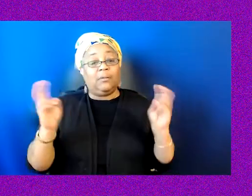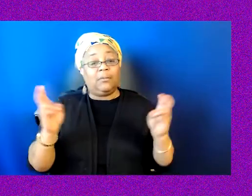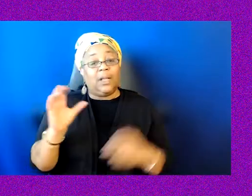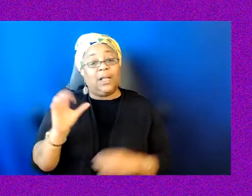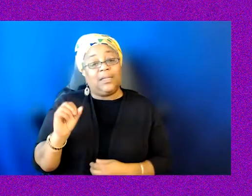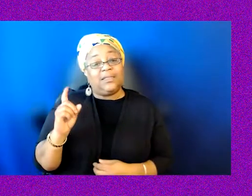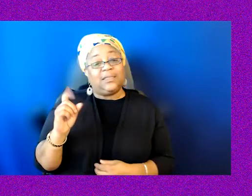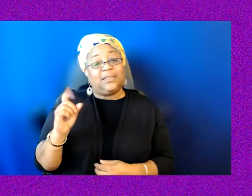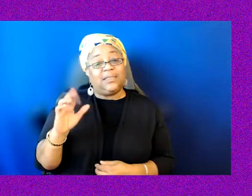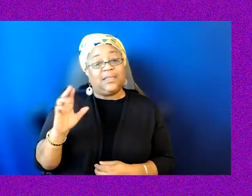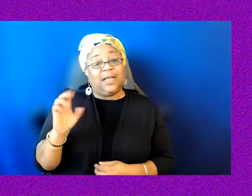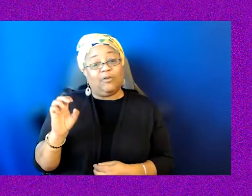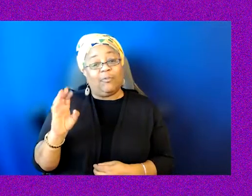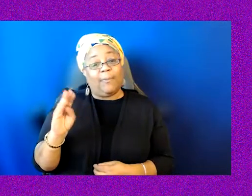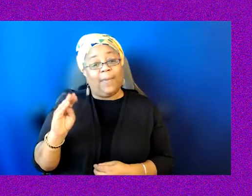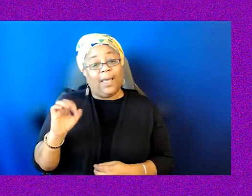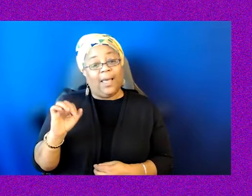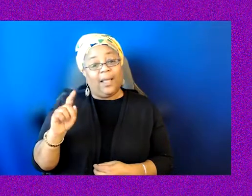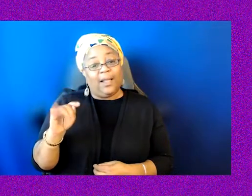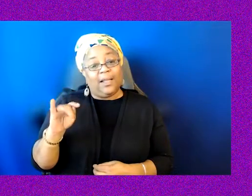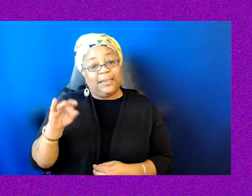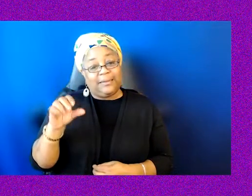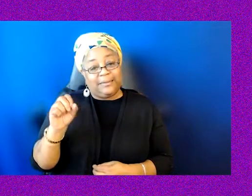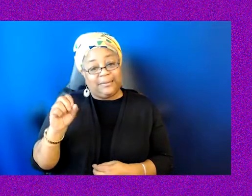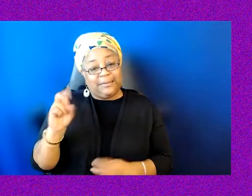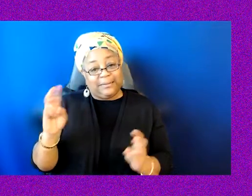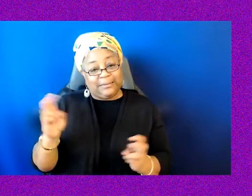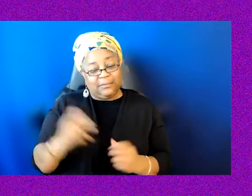Este poema se llama